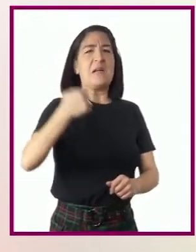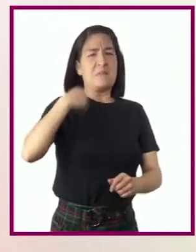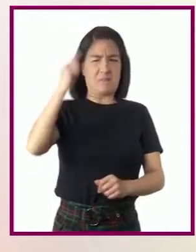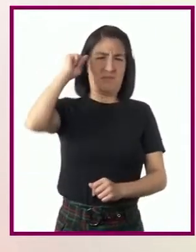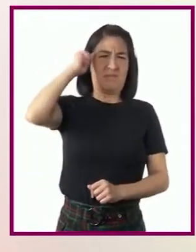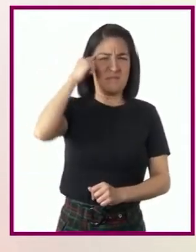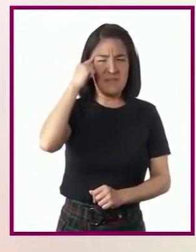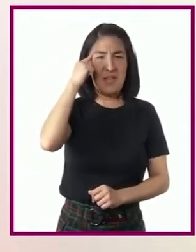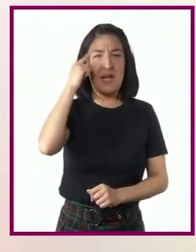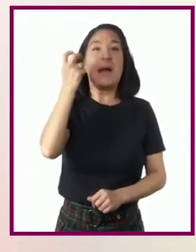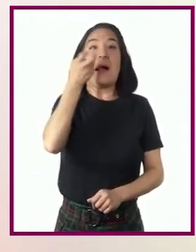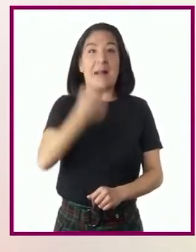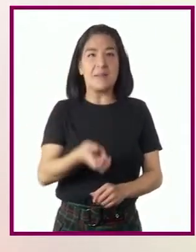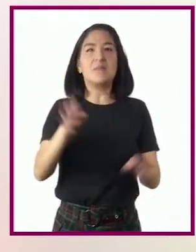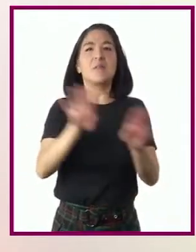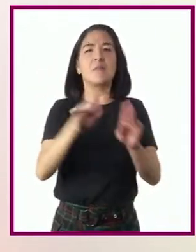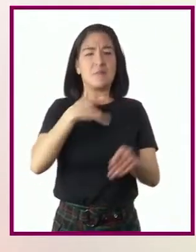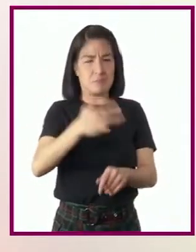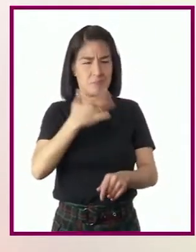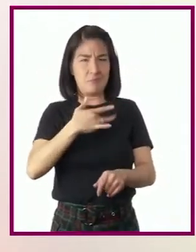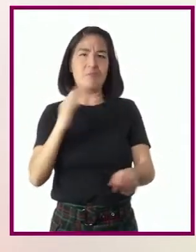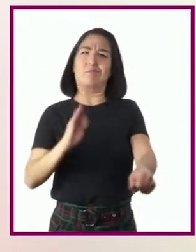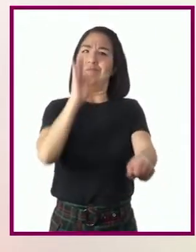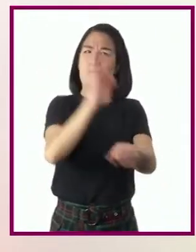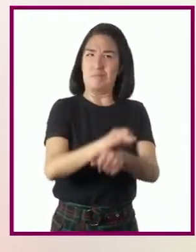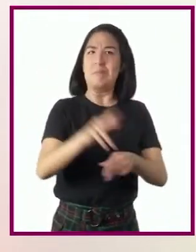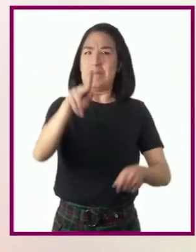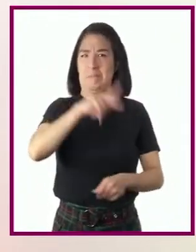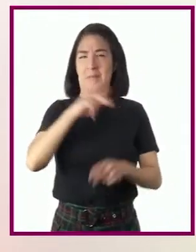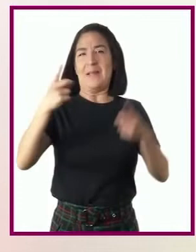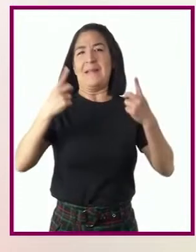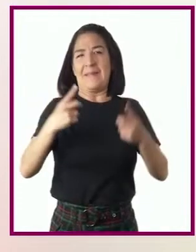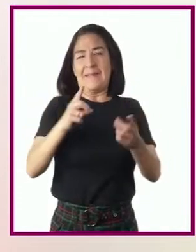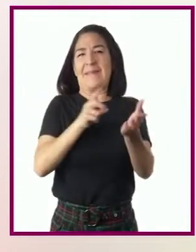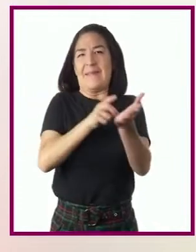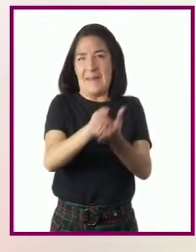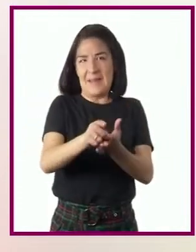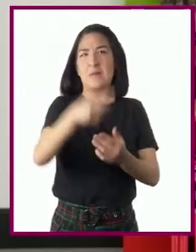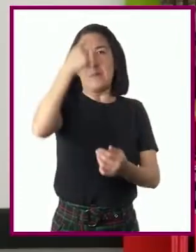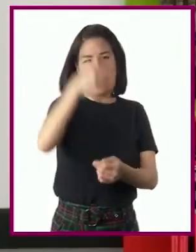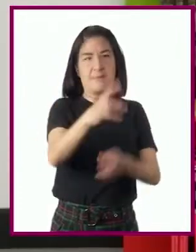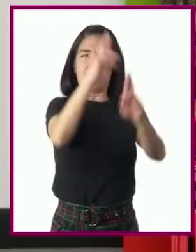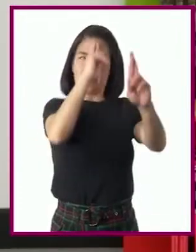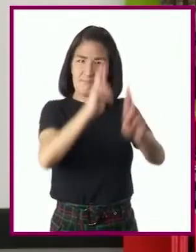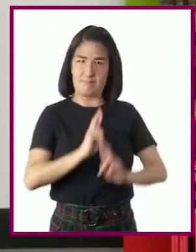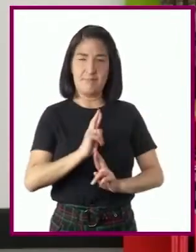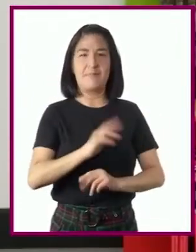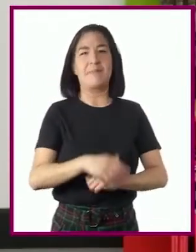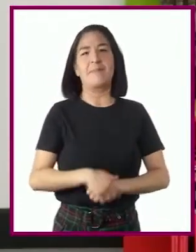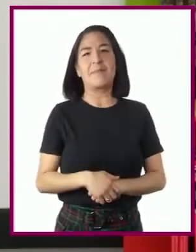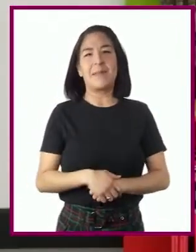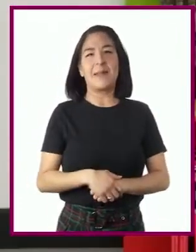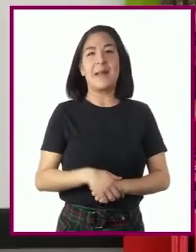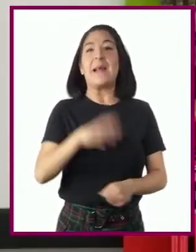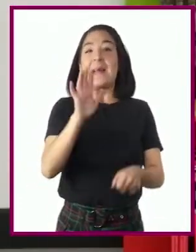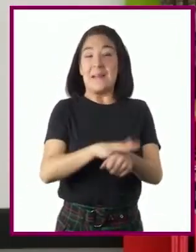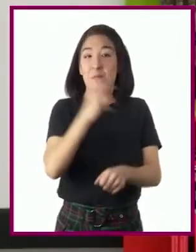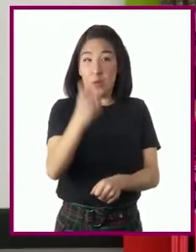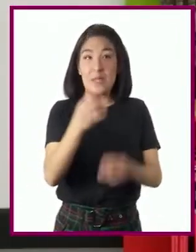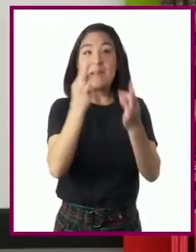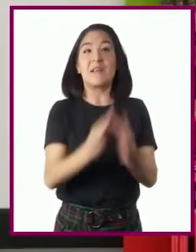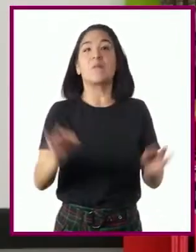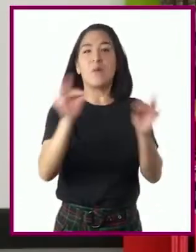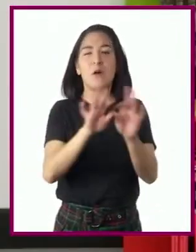Y esto hace que busquemos defender nuestro derecho a ser tratados con respeto. Lo importante es